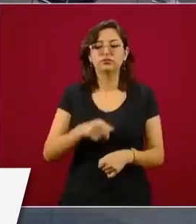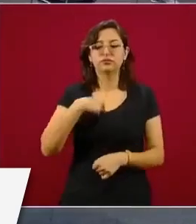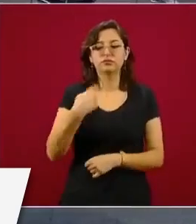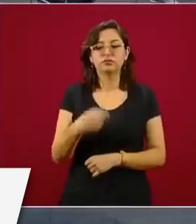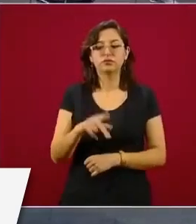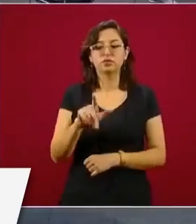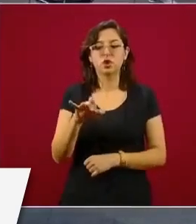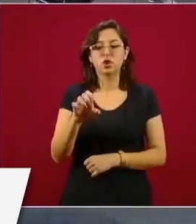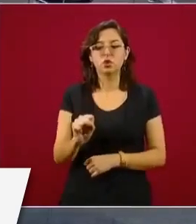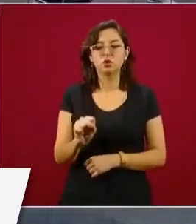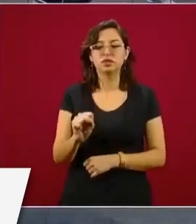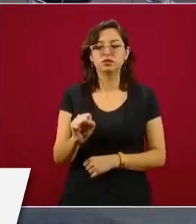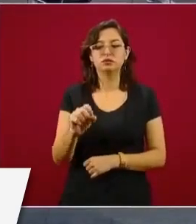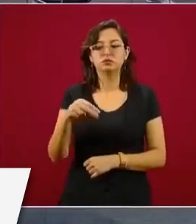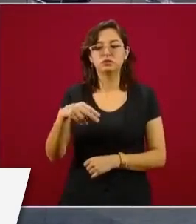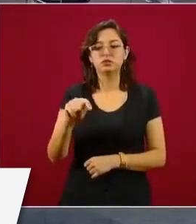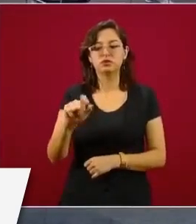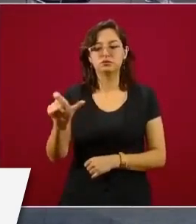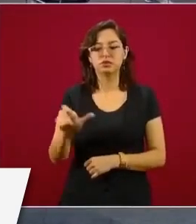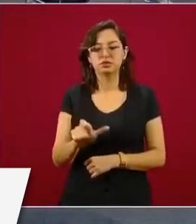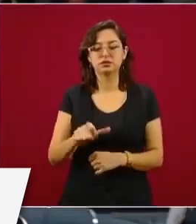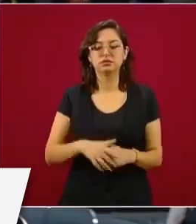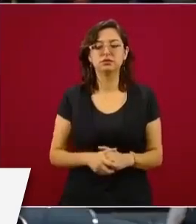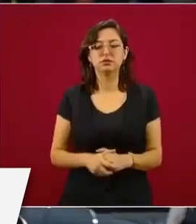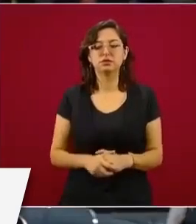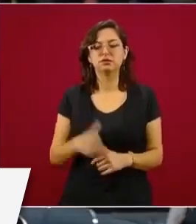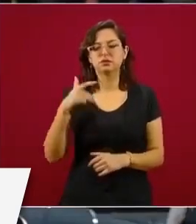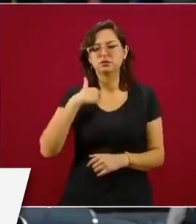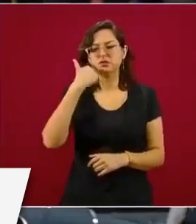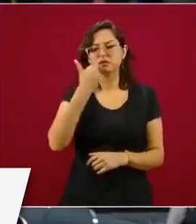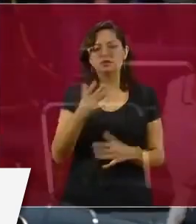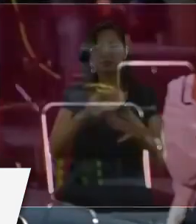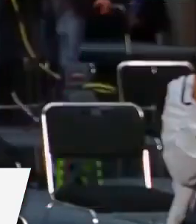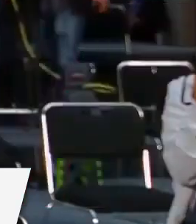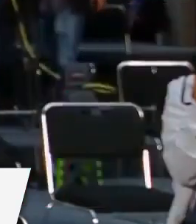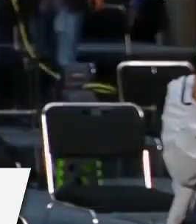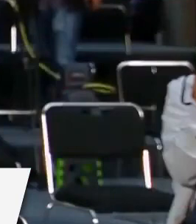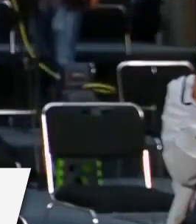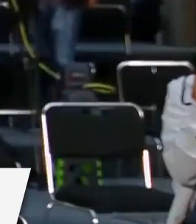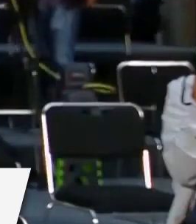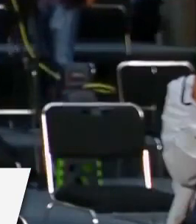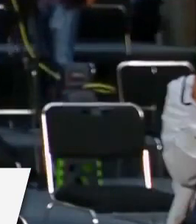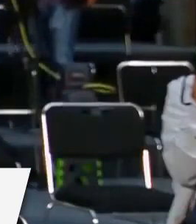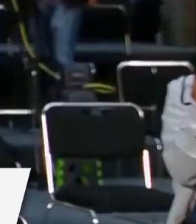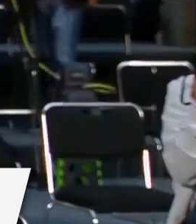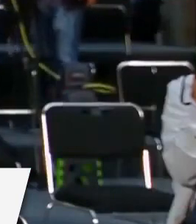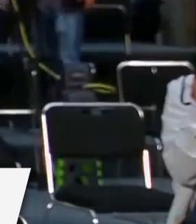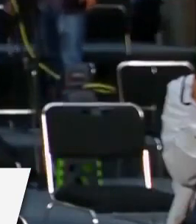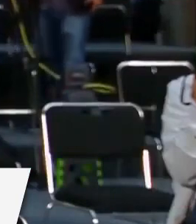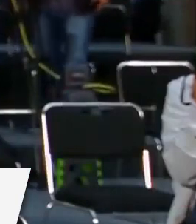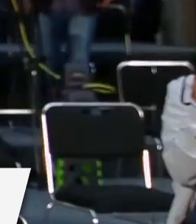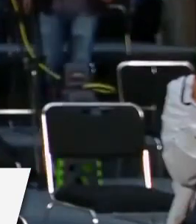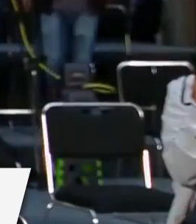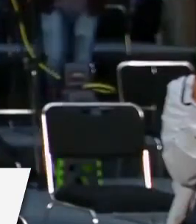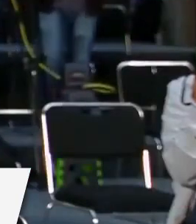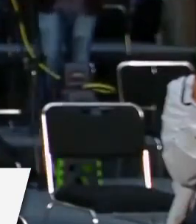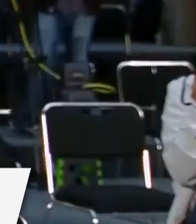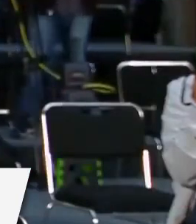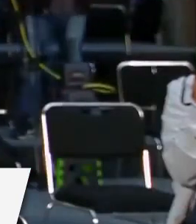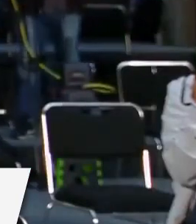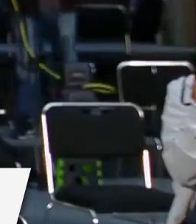y a mí me gustaría que el responsable del tren maya si nos pudiera explicar un poco sobre esta deuda histórica